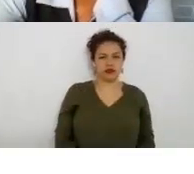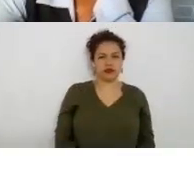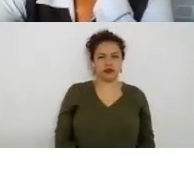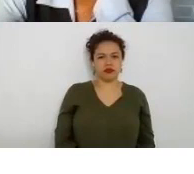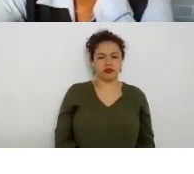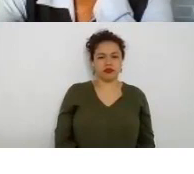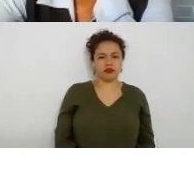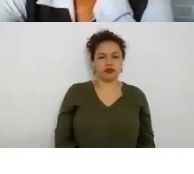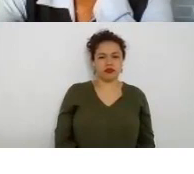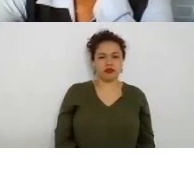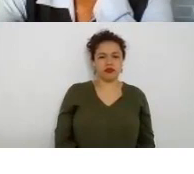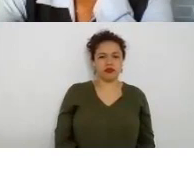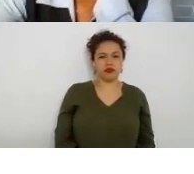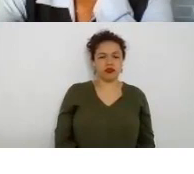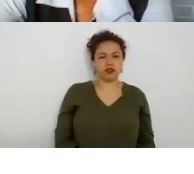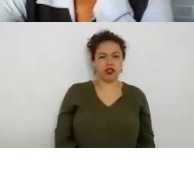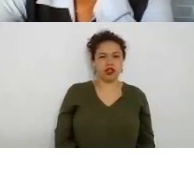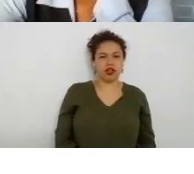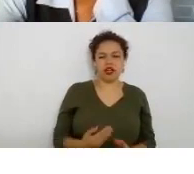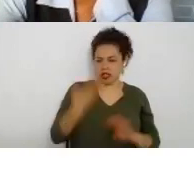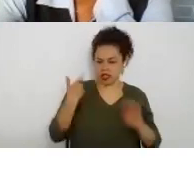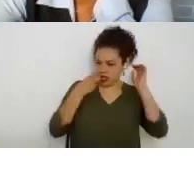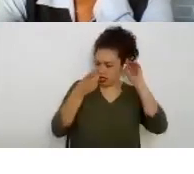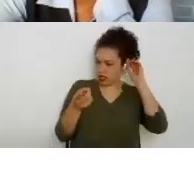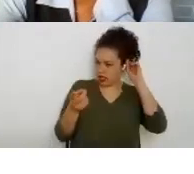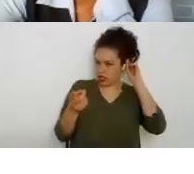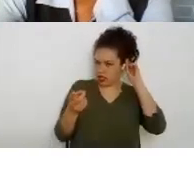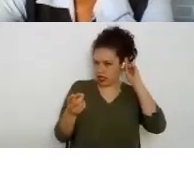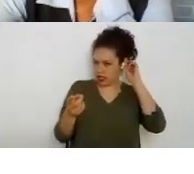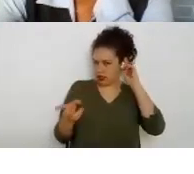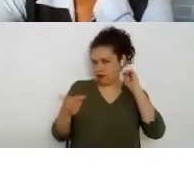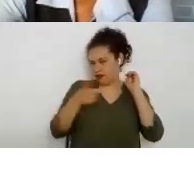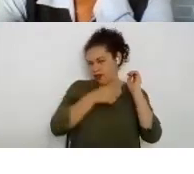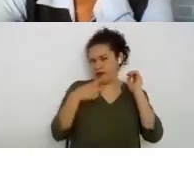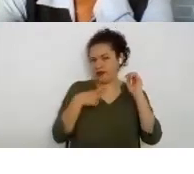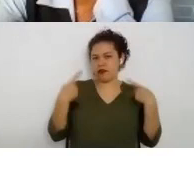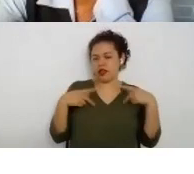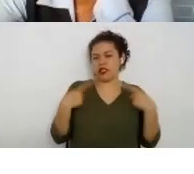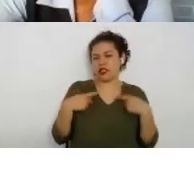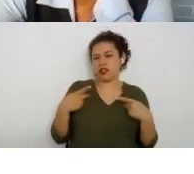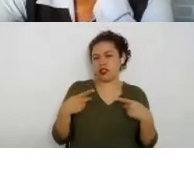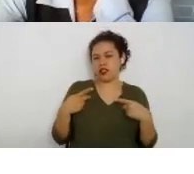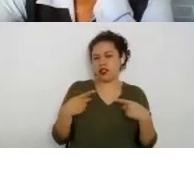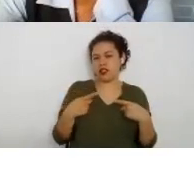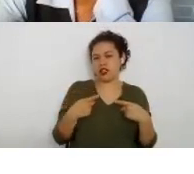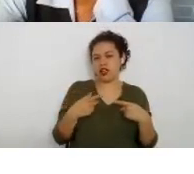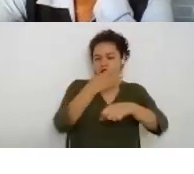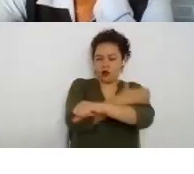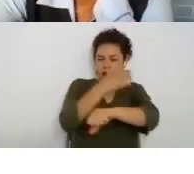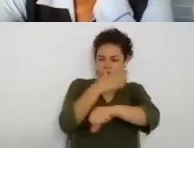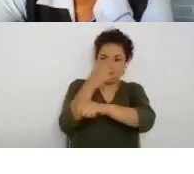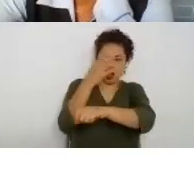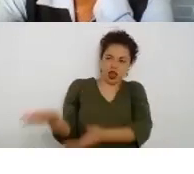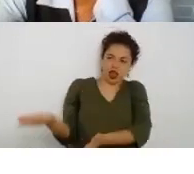Porque como usted comentó la sesión pasada, se tiene que pedir autorización de algún acompañante o